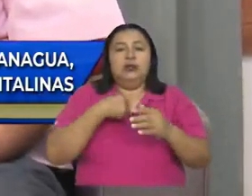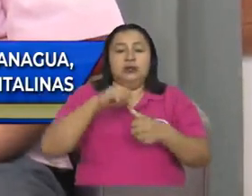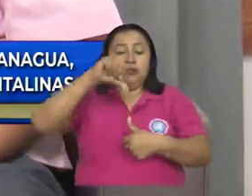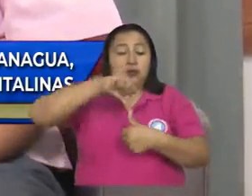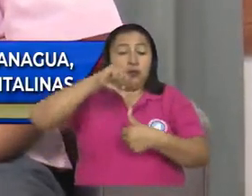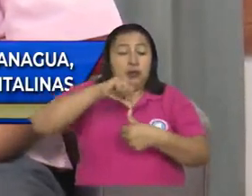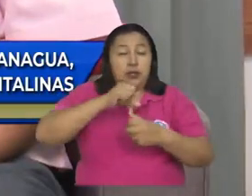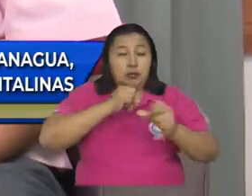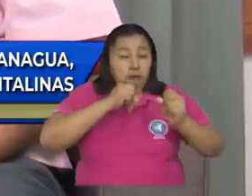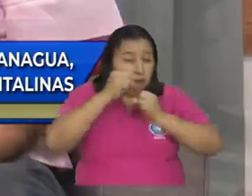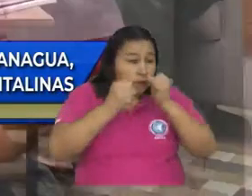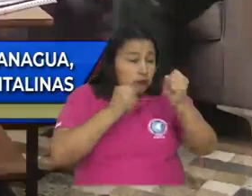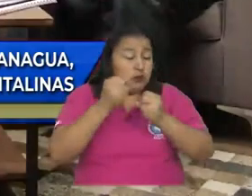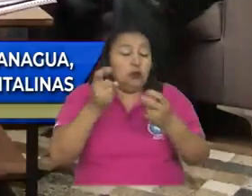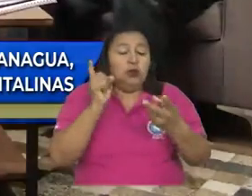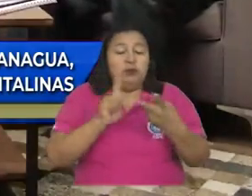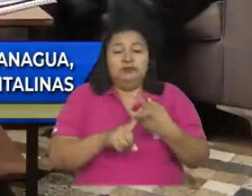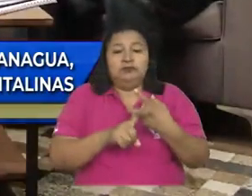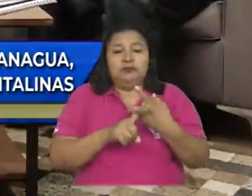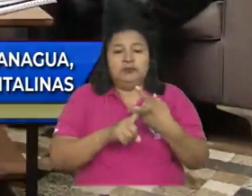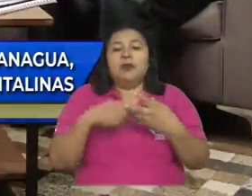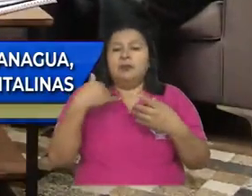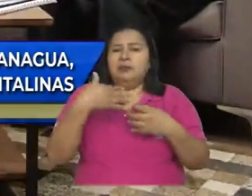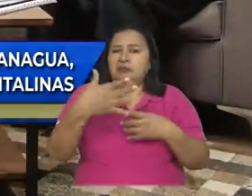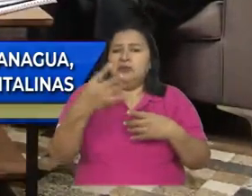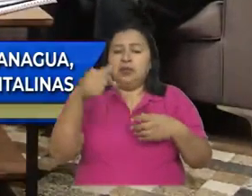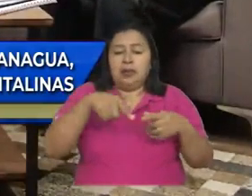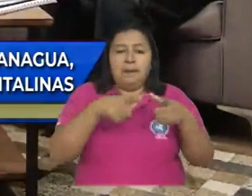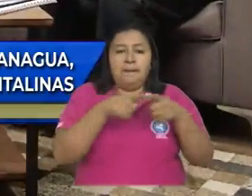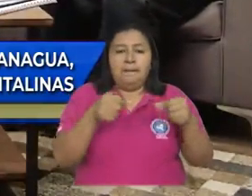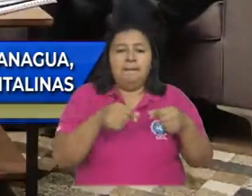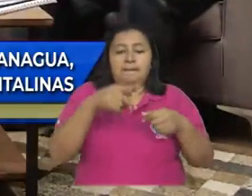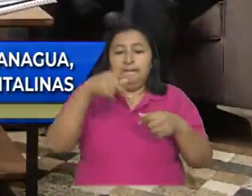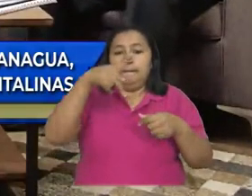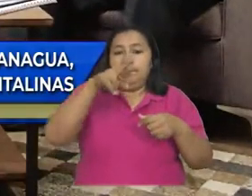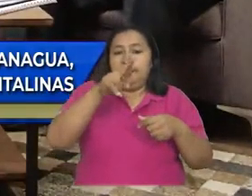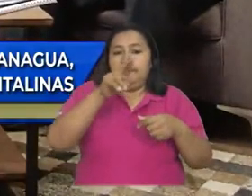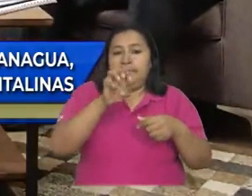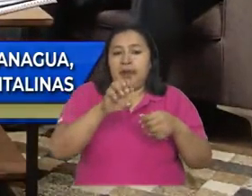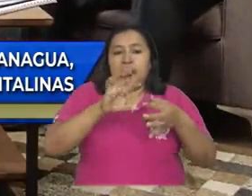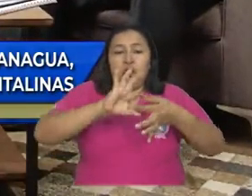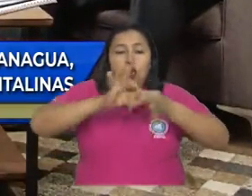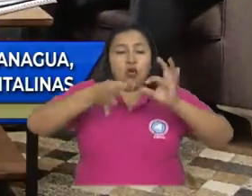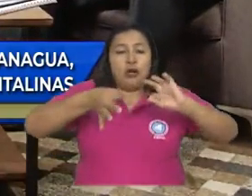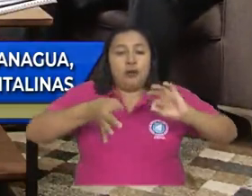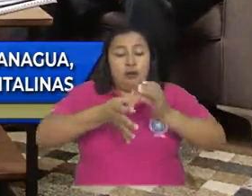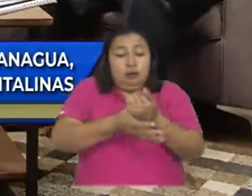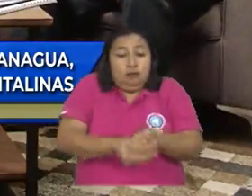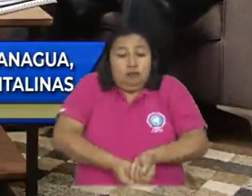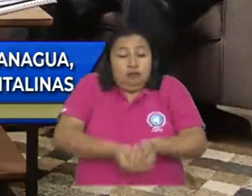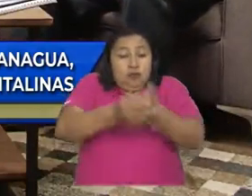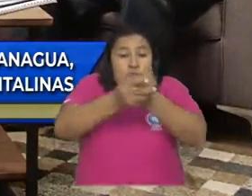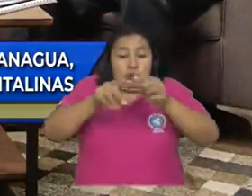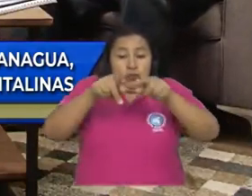Centroamericano de Boxeo. Vamos a tener aquí en Managua el preolímpico de voleibol de playa.